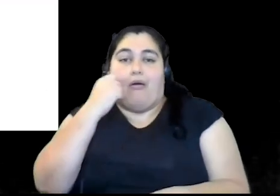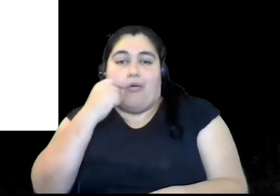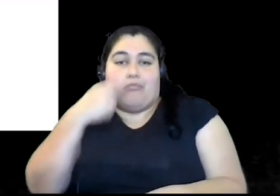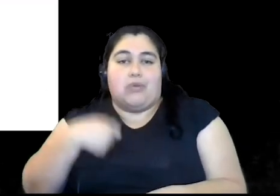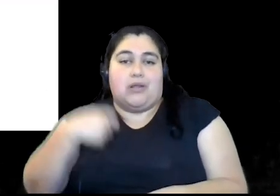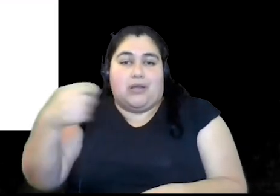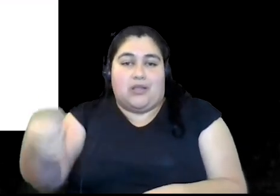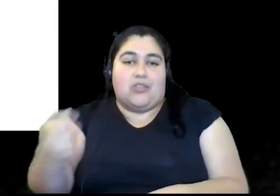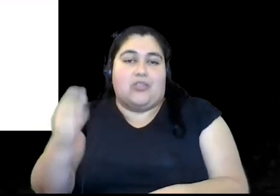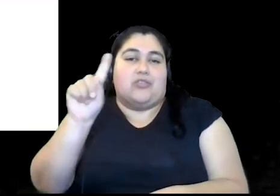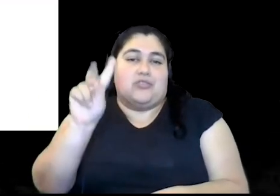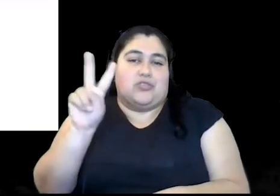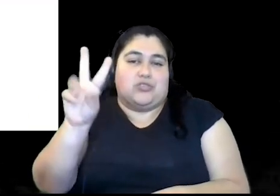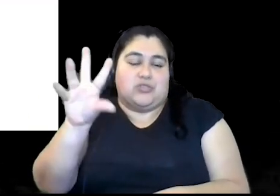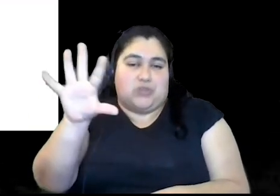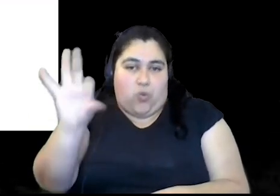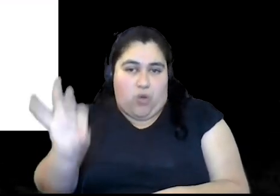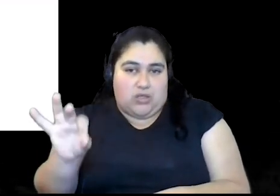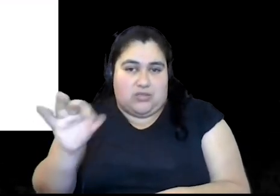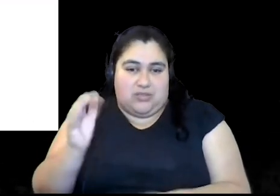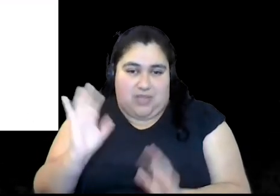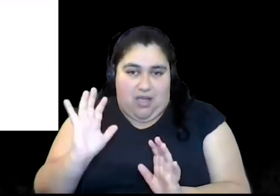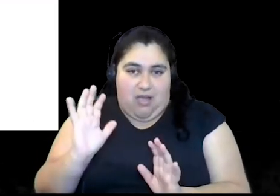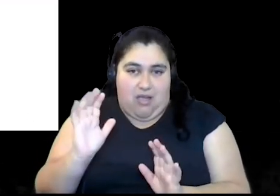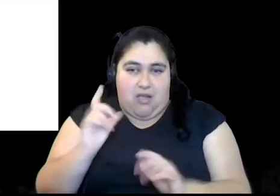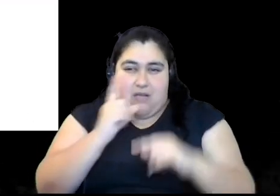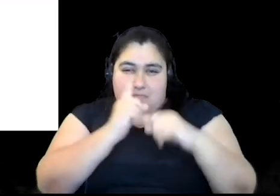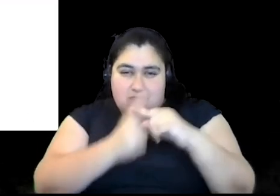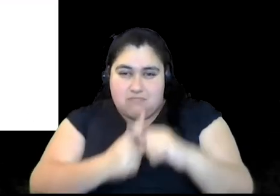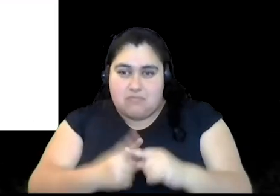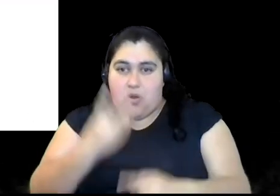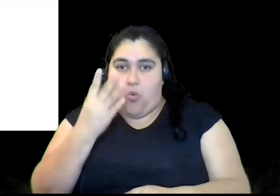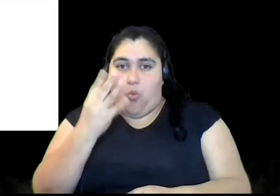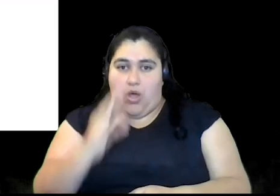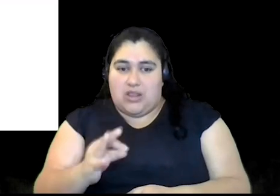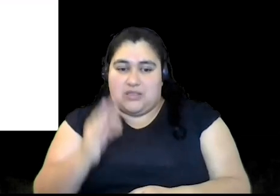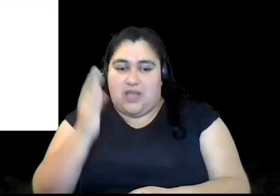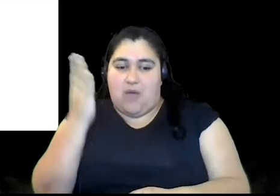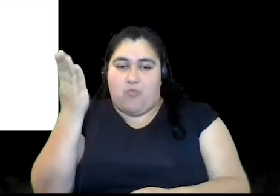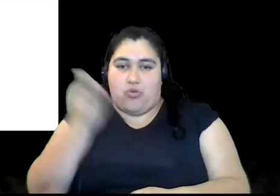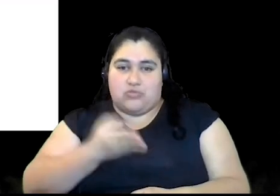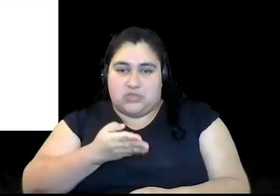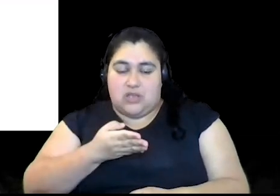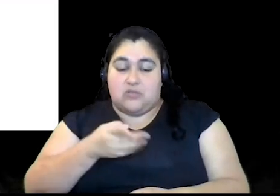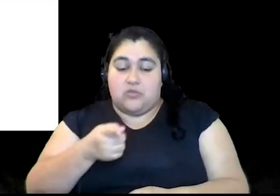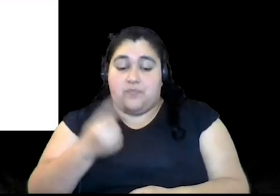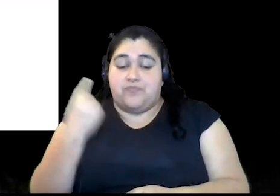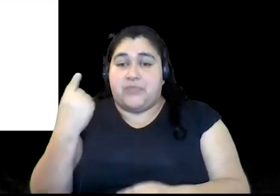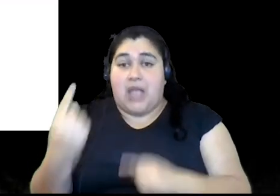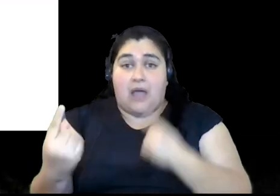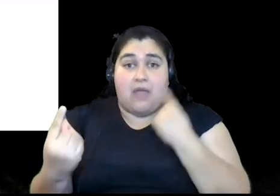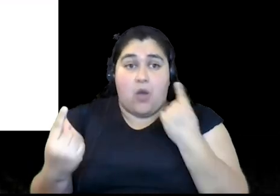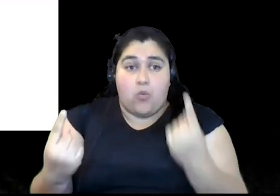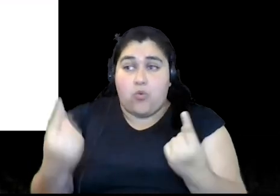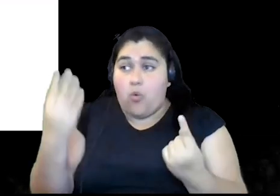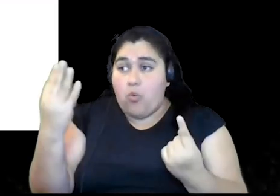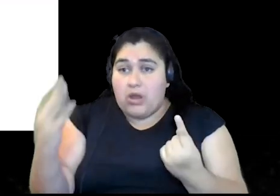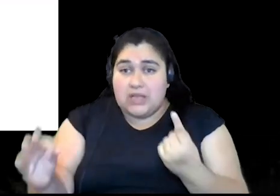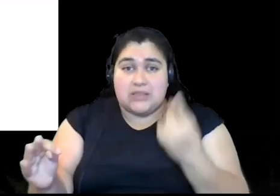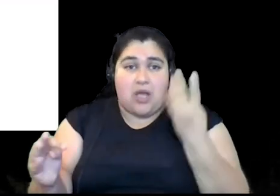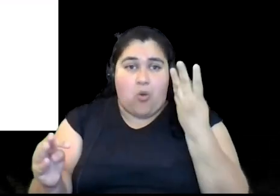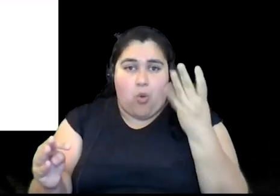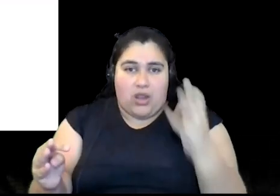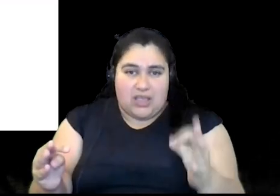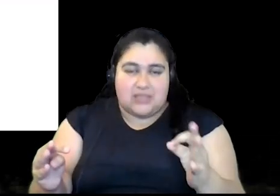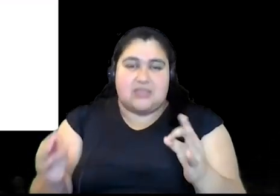toma 250. De esos 250 le calculan el 40% y cada uno ese 40%